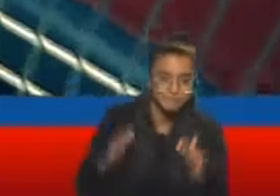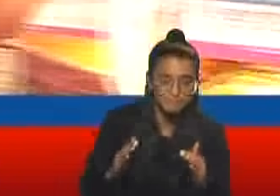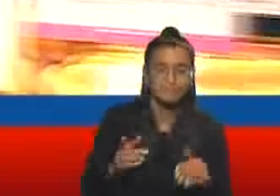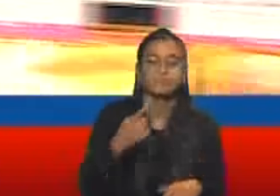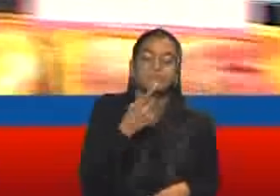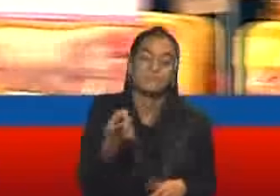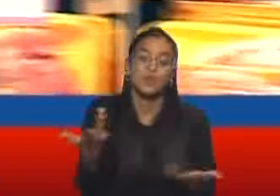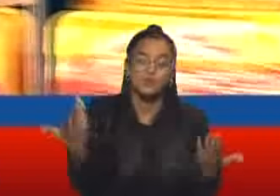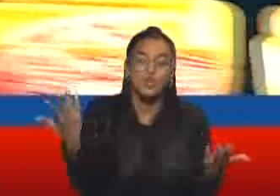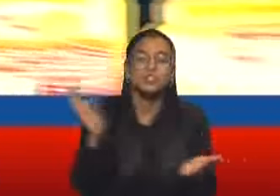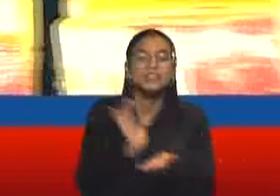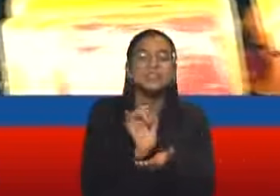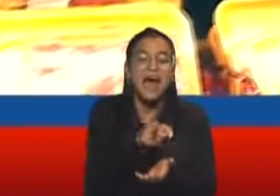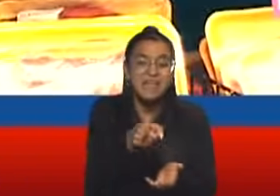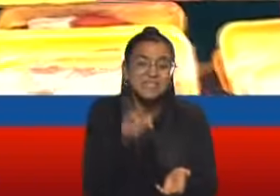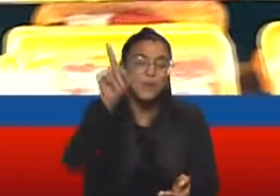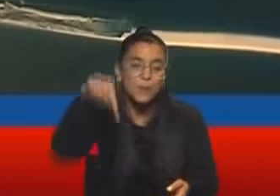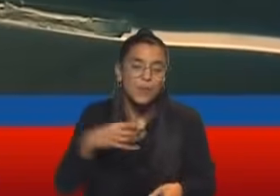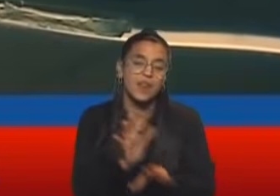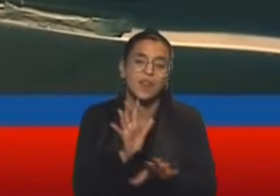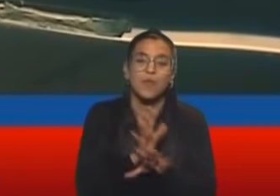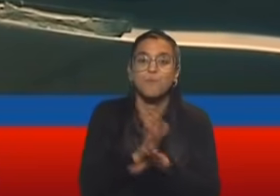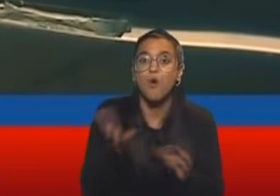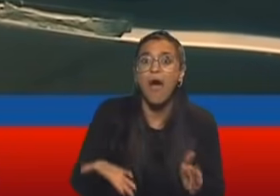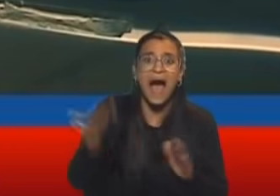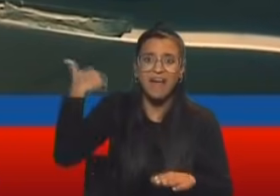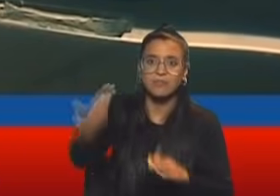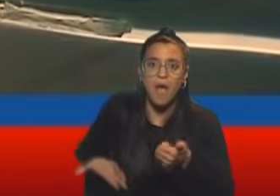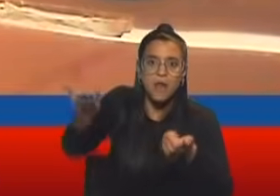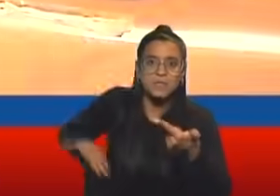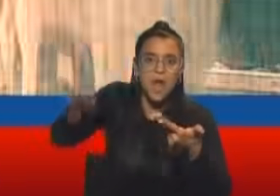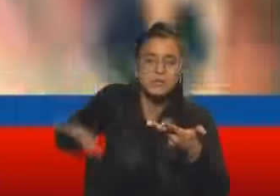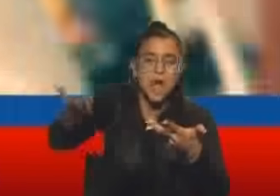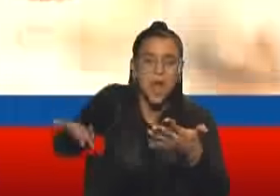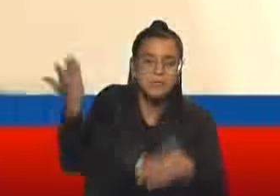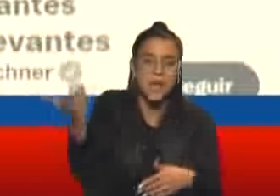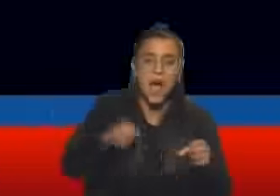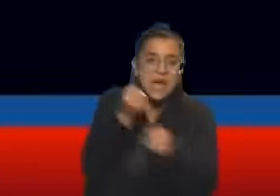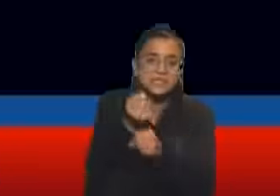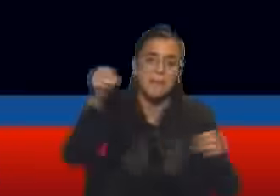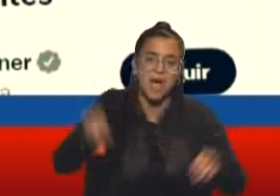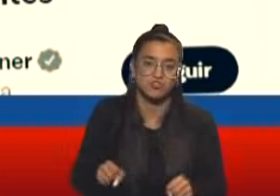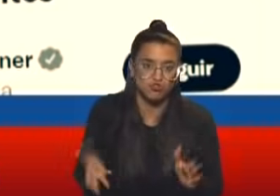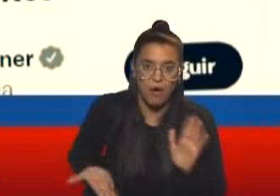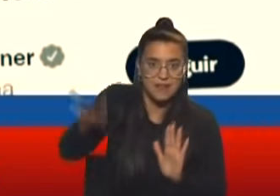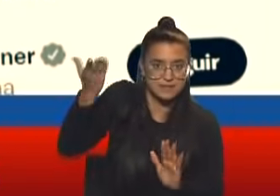Lograste recortar la tendencia alcista que habías tenido hasta el mes de mayo.